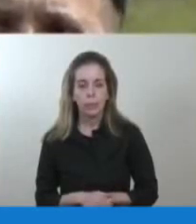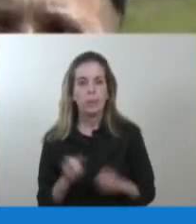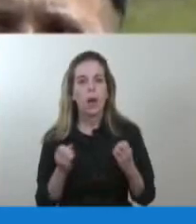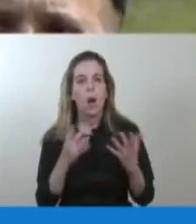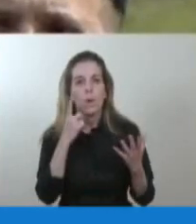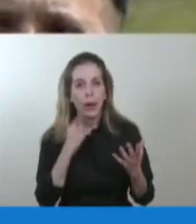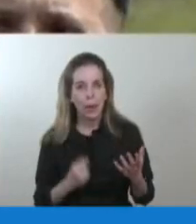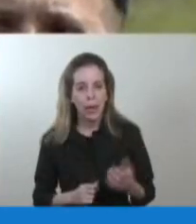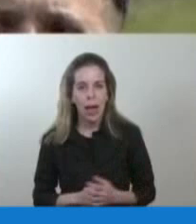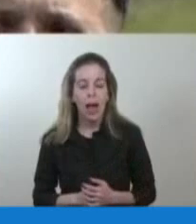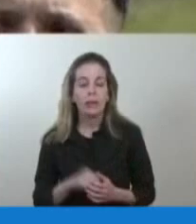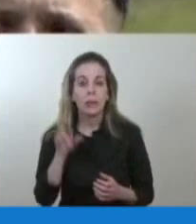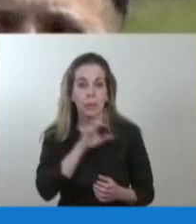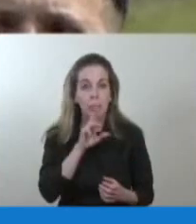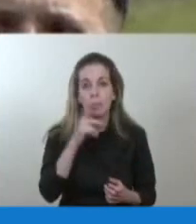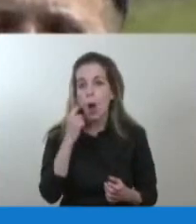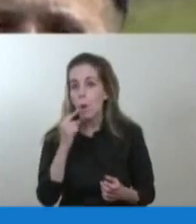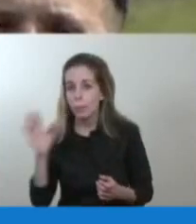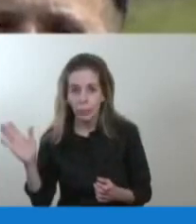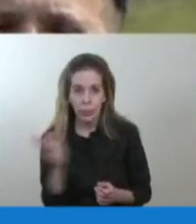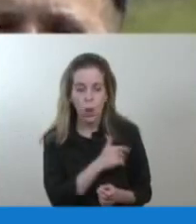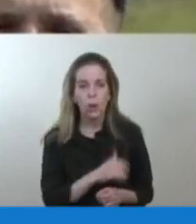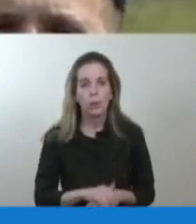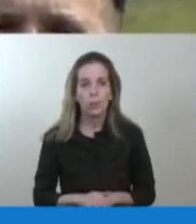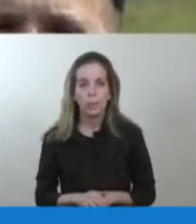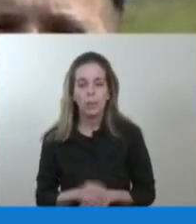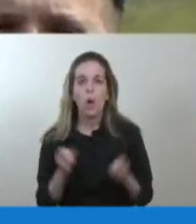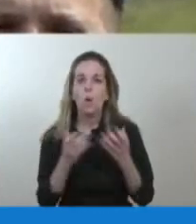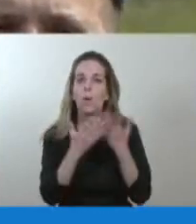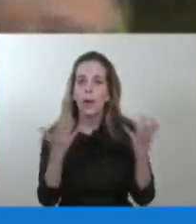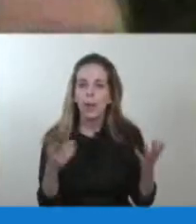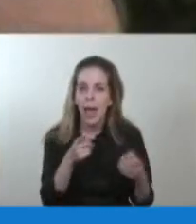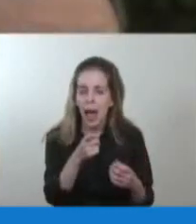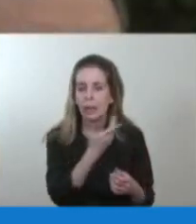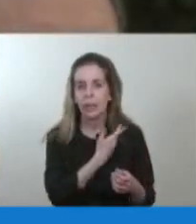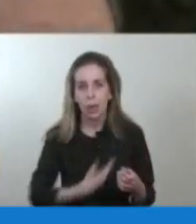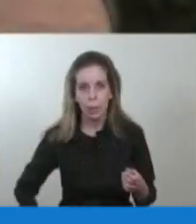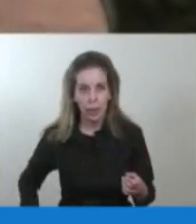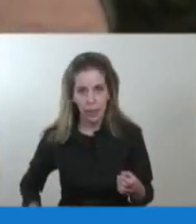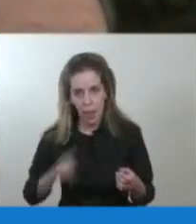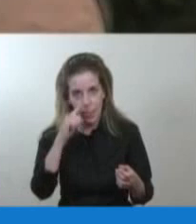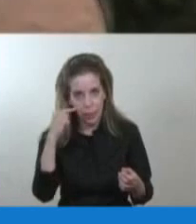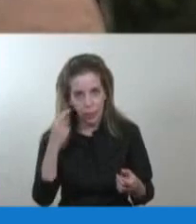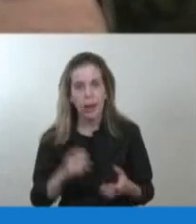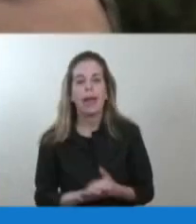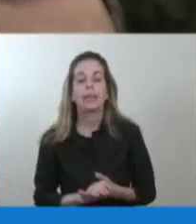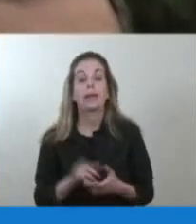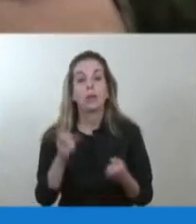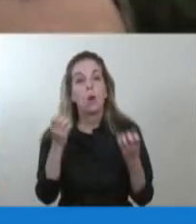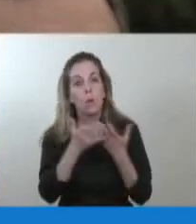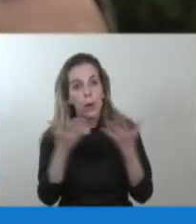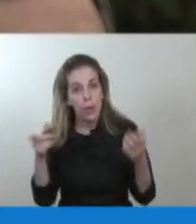buenos días a todos y todas buenos días señor presidente señor